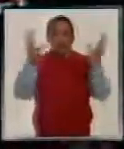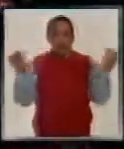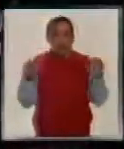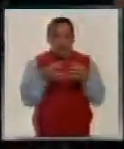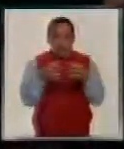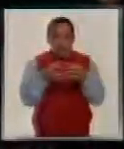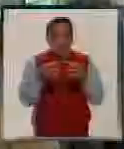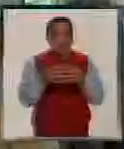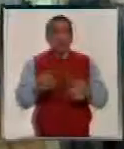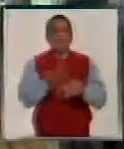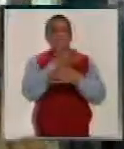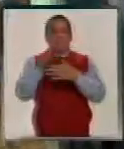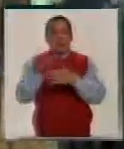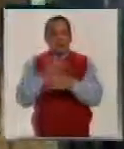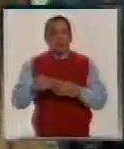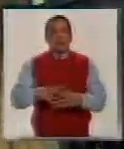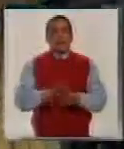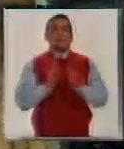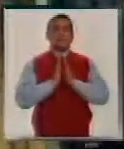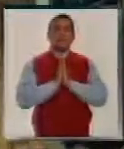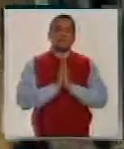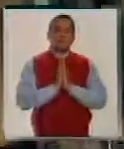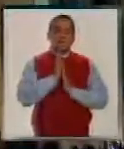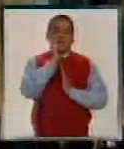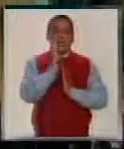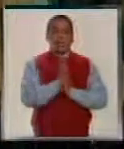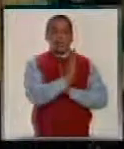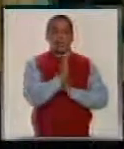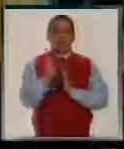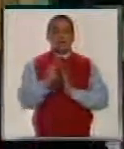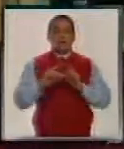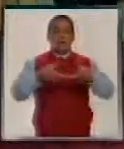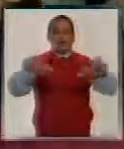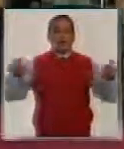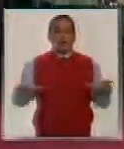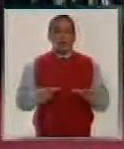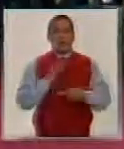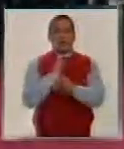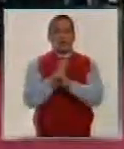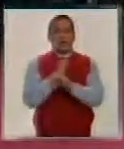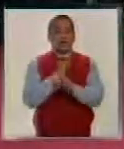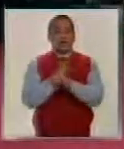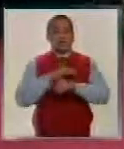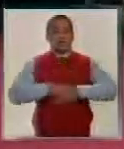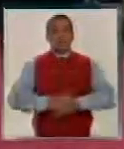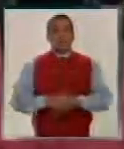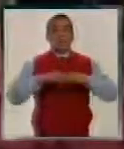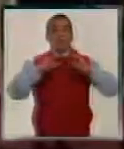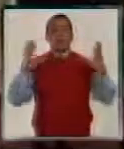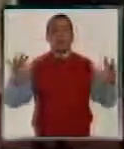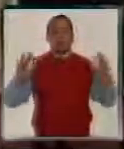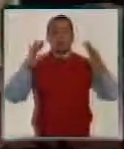Fuerzas Armadas participaron en el Tedeum ofrecido por el Monseñor Salvador Piñeiro García Calderón en la